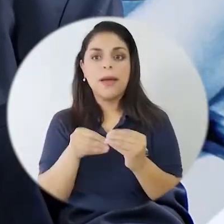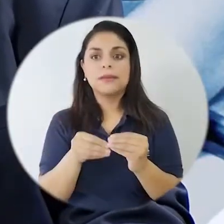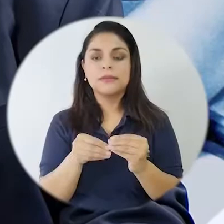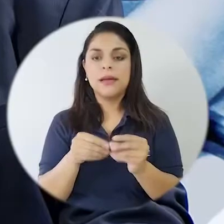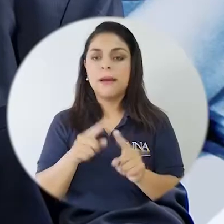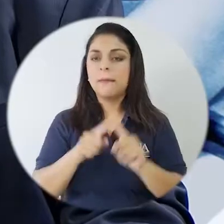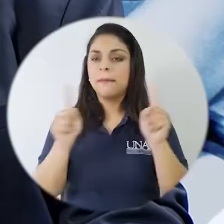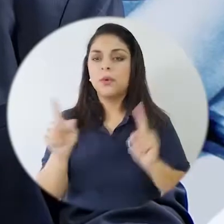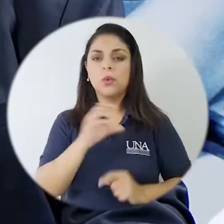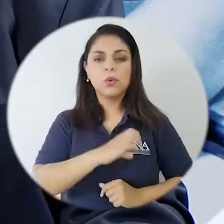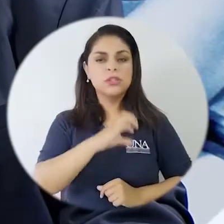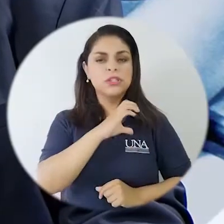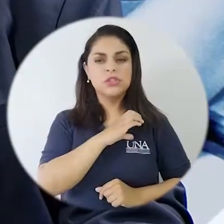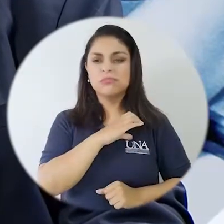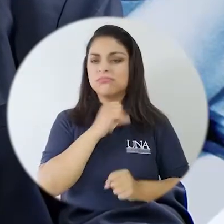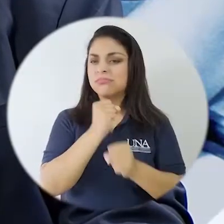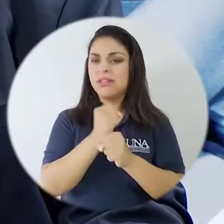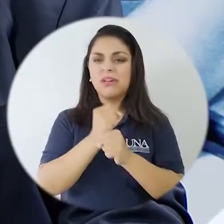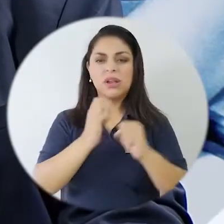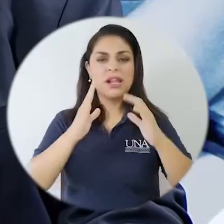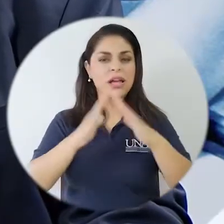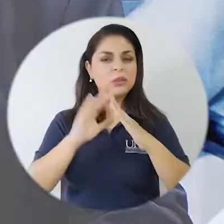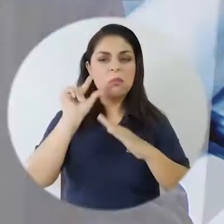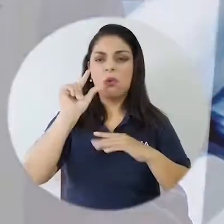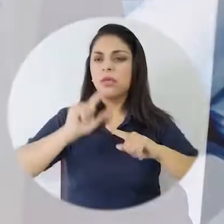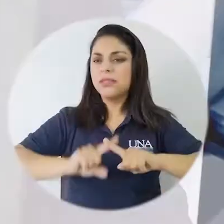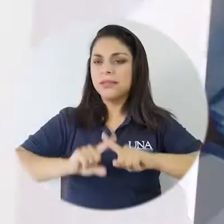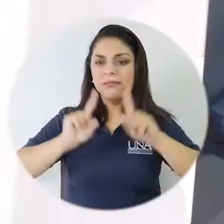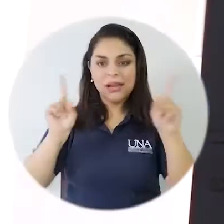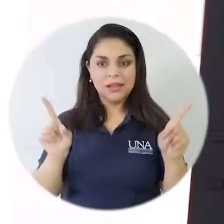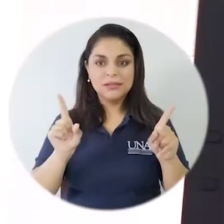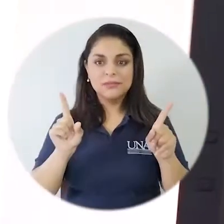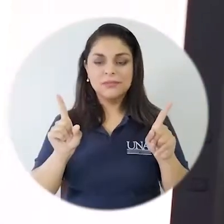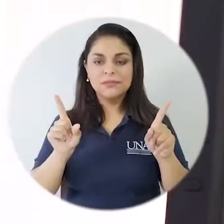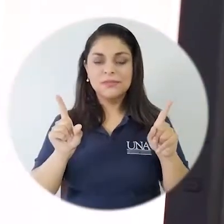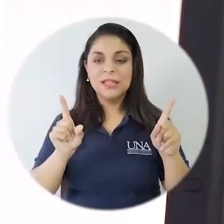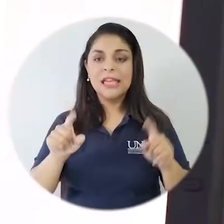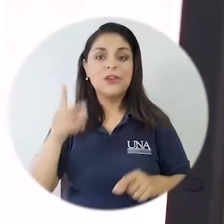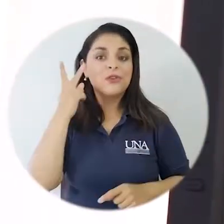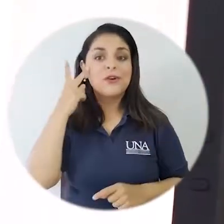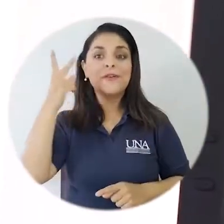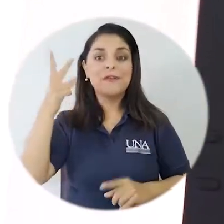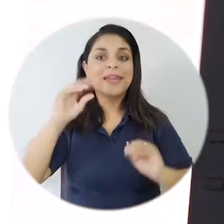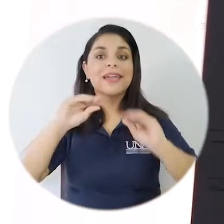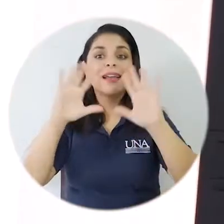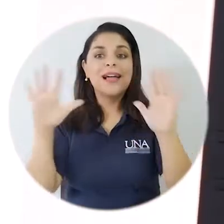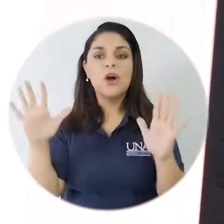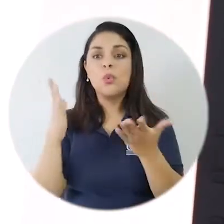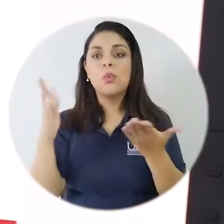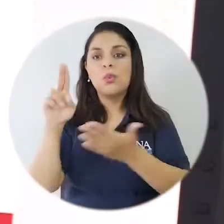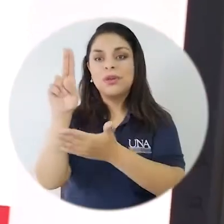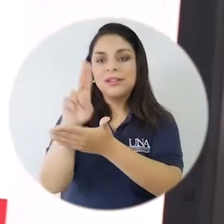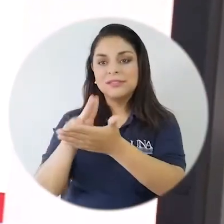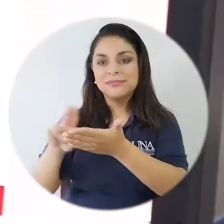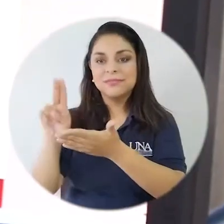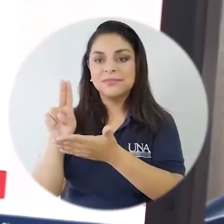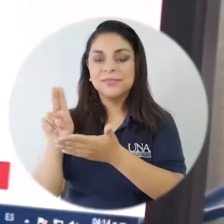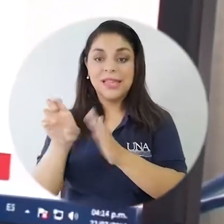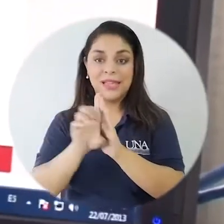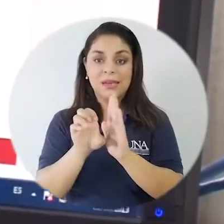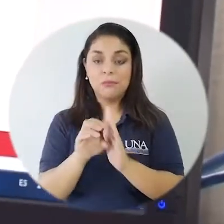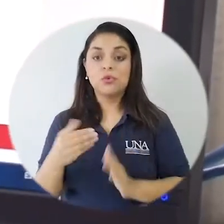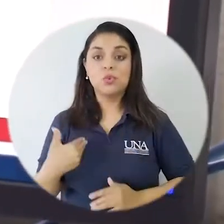las condiciones del teletrabajo han sido diferentes, digamos, y esto lo ve uno claramente, por ejemplo, en las universidades. En